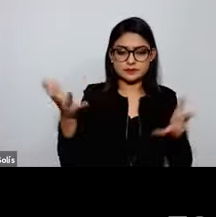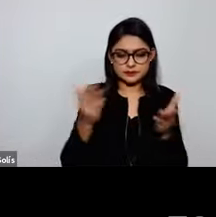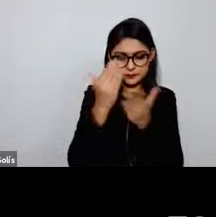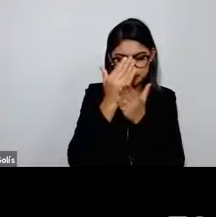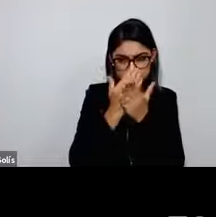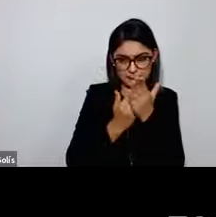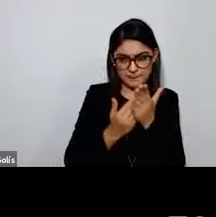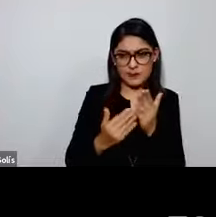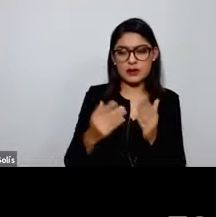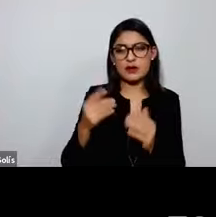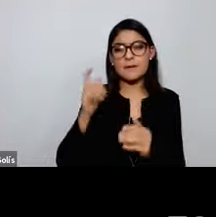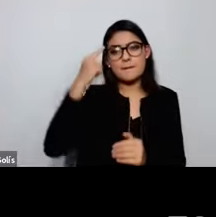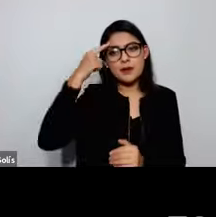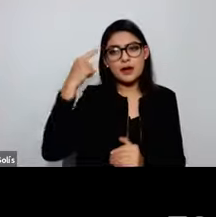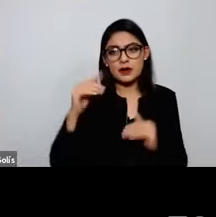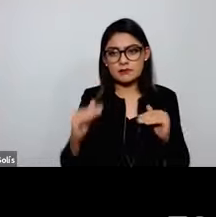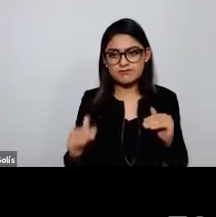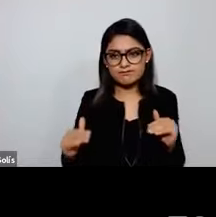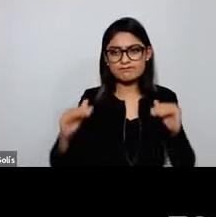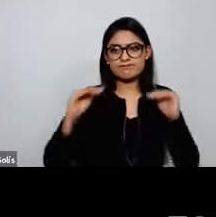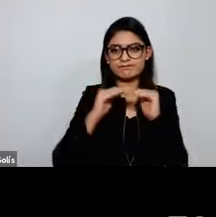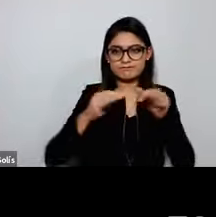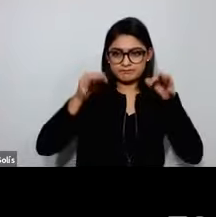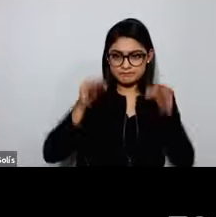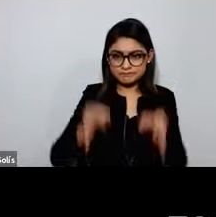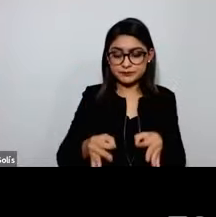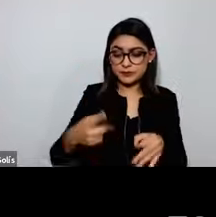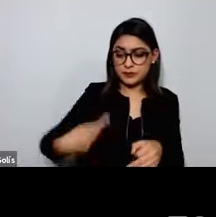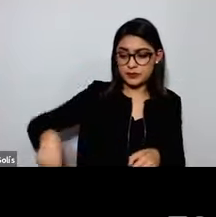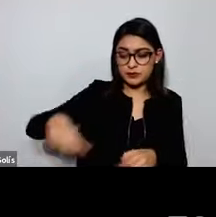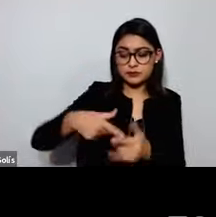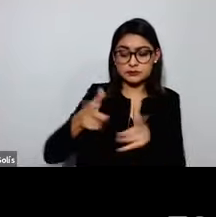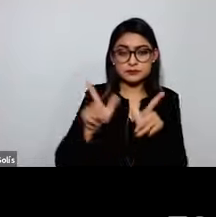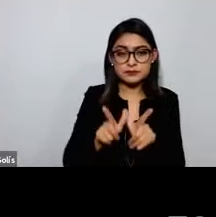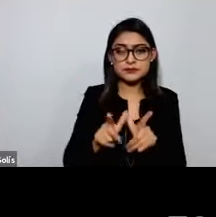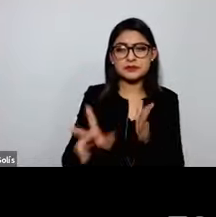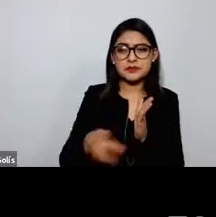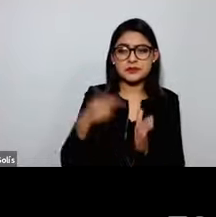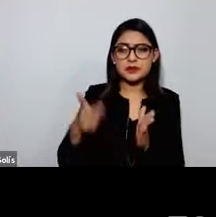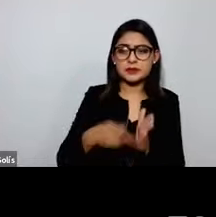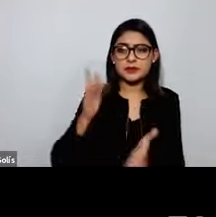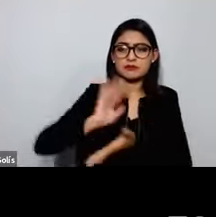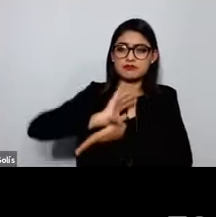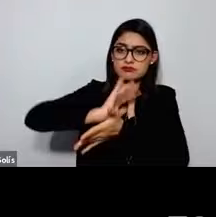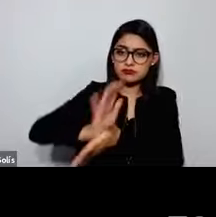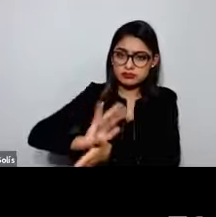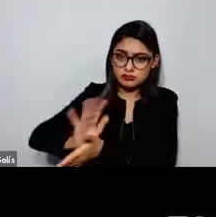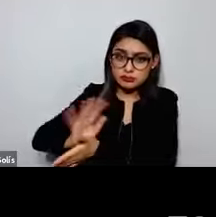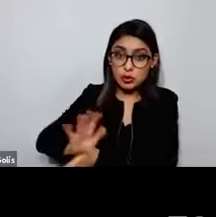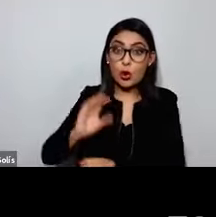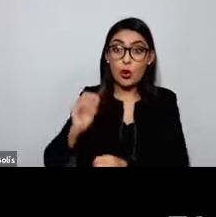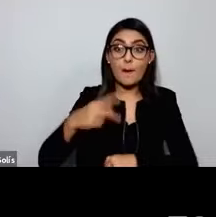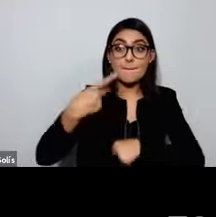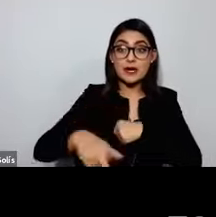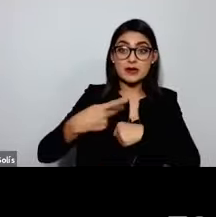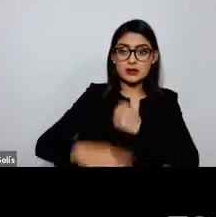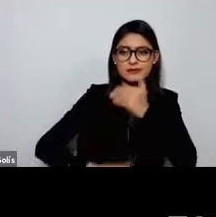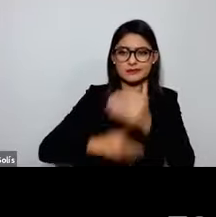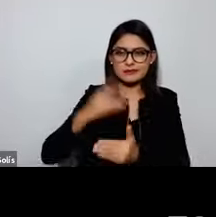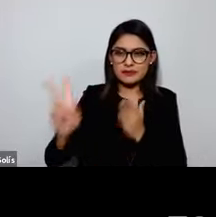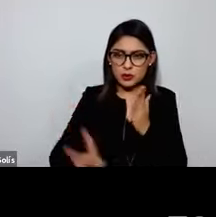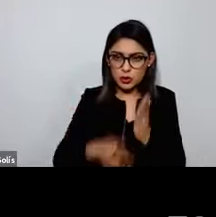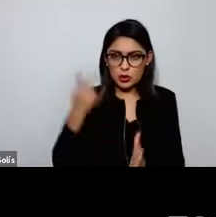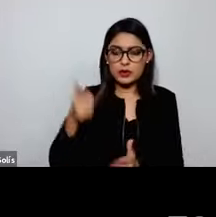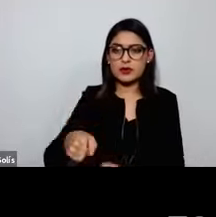grupos que han sido históricamente excluidos o que se encuentran en mayor riesgo de ser discriminados. Hasta ahí estoy leyendo la sentencia.